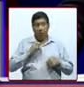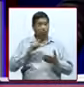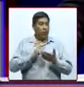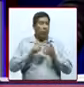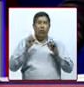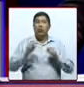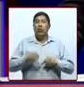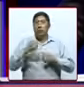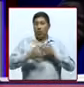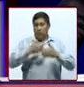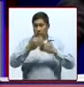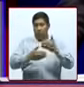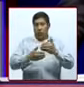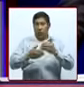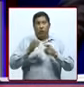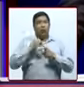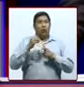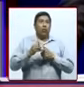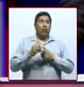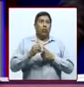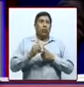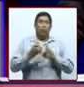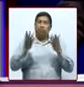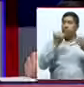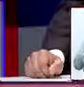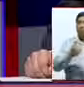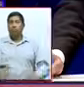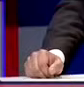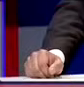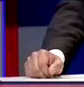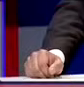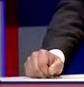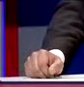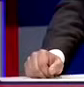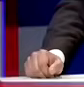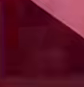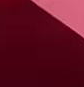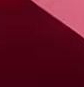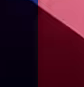puede seguir su curso o si nuevamente se detiene.